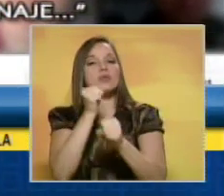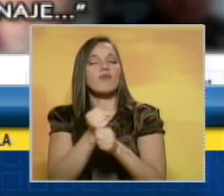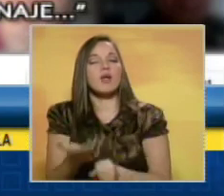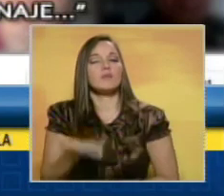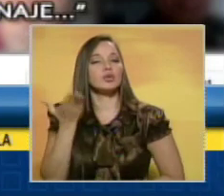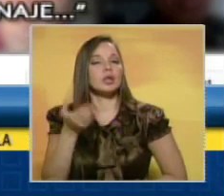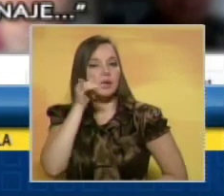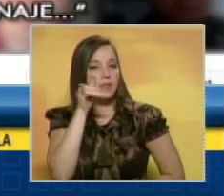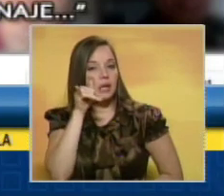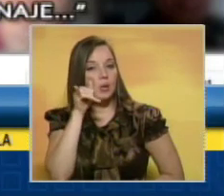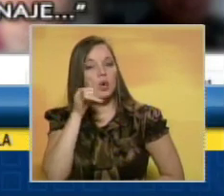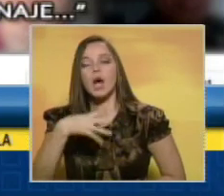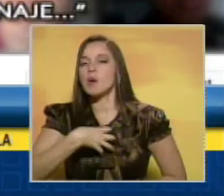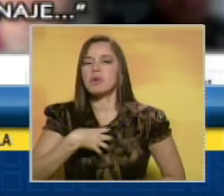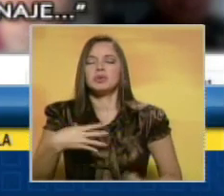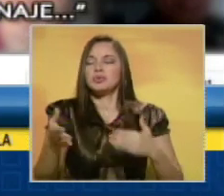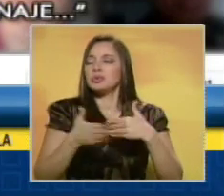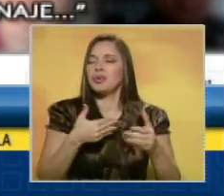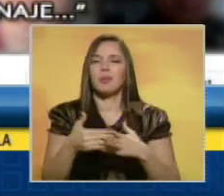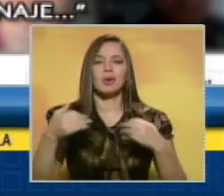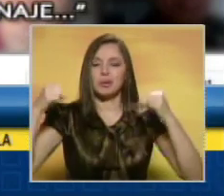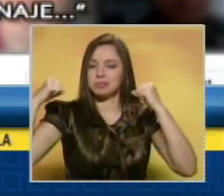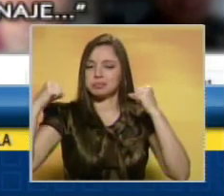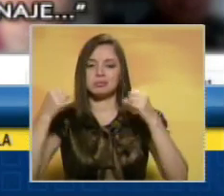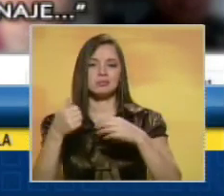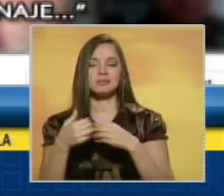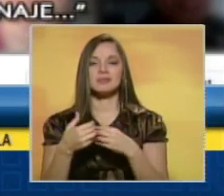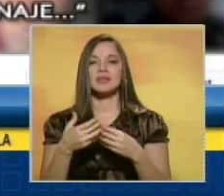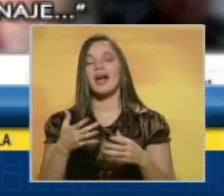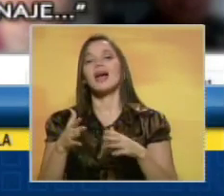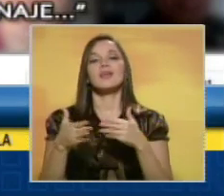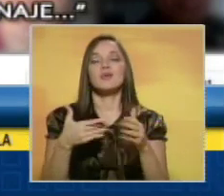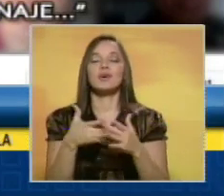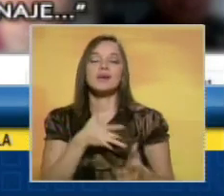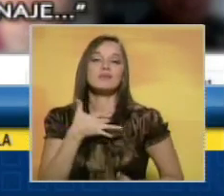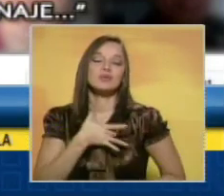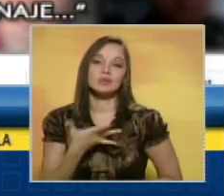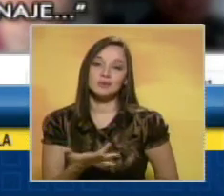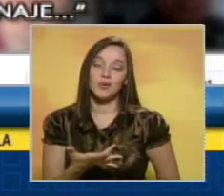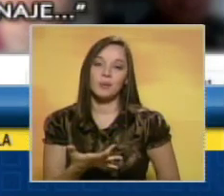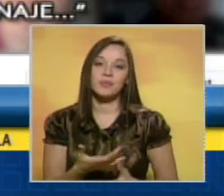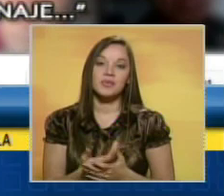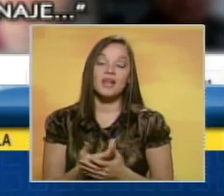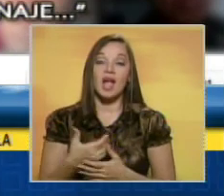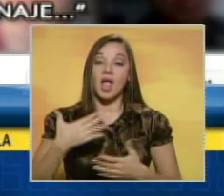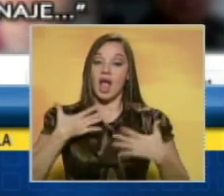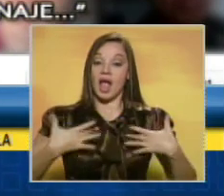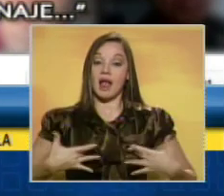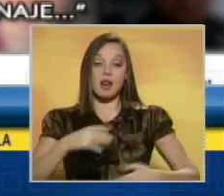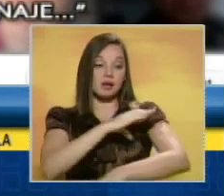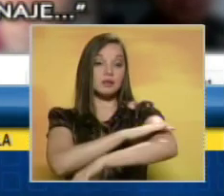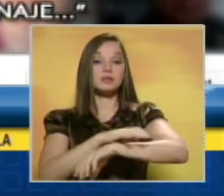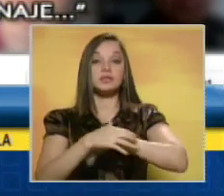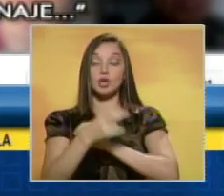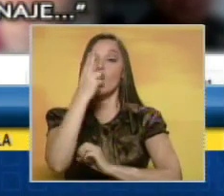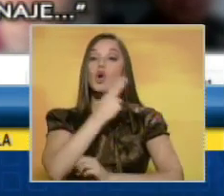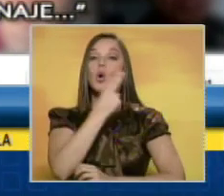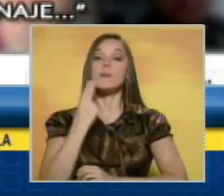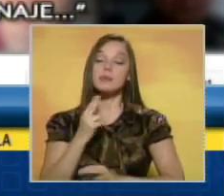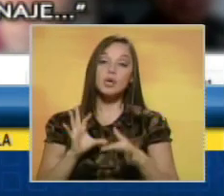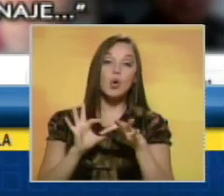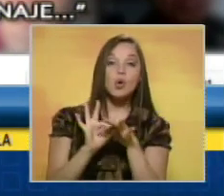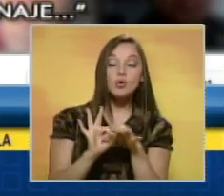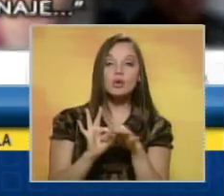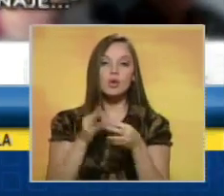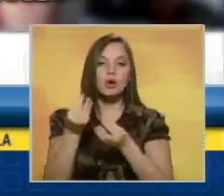película, debe llegar más allá de un parlamento, una emoción o una situación. El físico debe comprometerse con la realidad